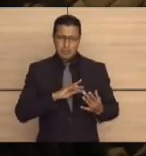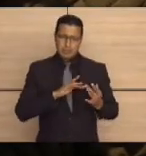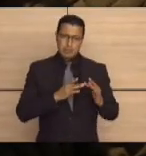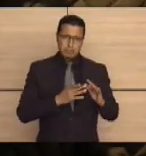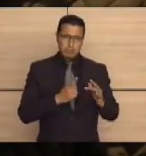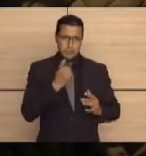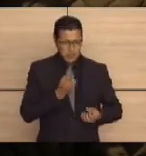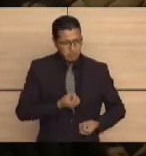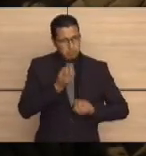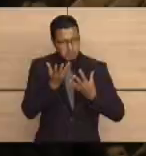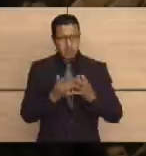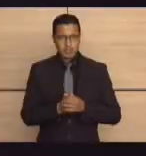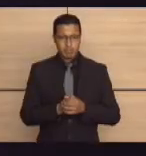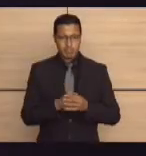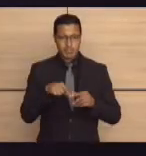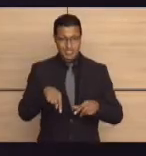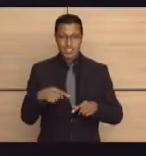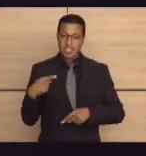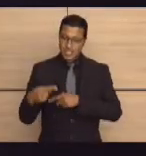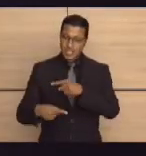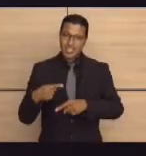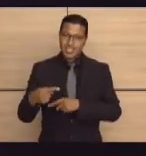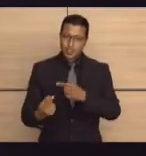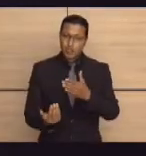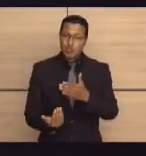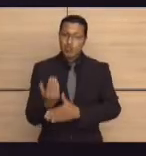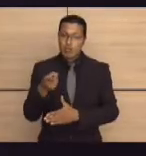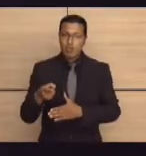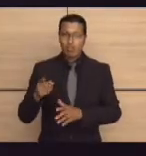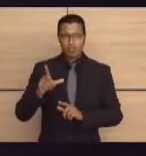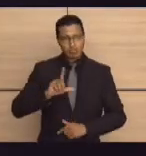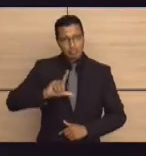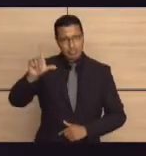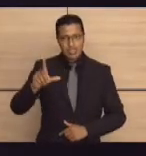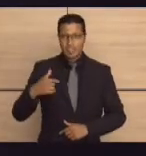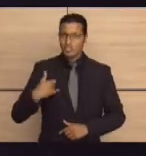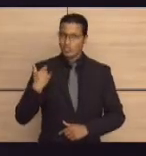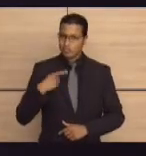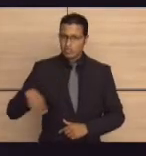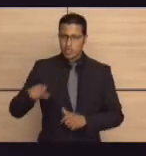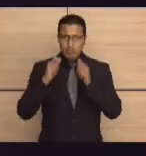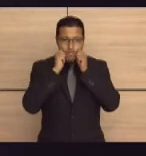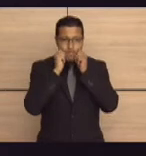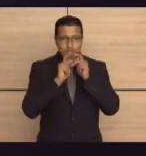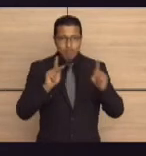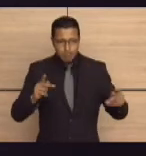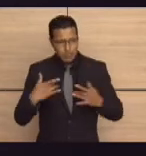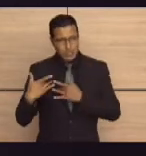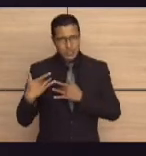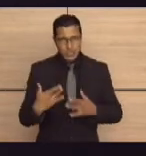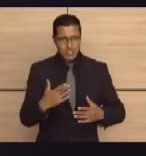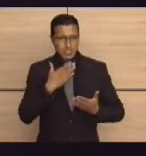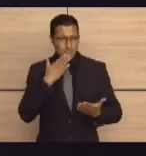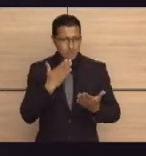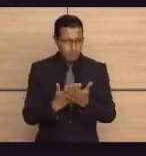Necesitamos una nueva generación de líderes en Colombia. Necesitamos jóvenes con una formación humanista, solidarios, que conozcan su